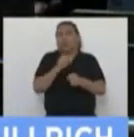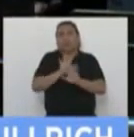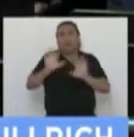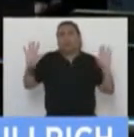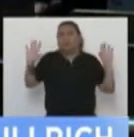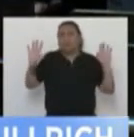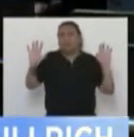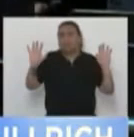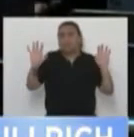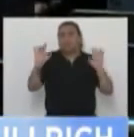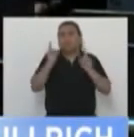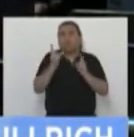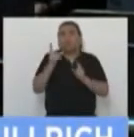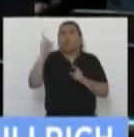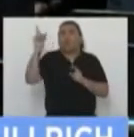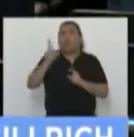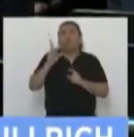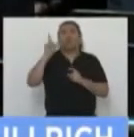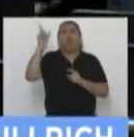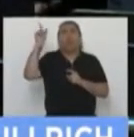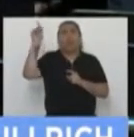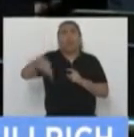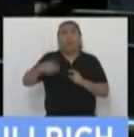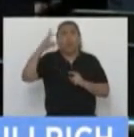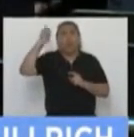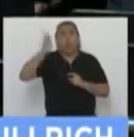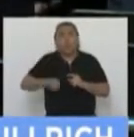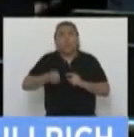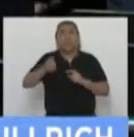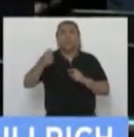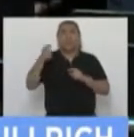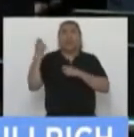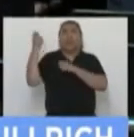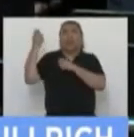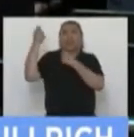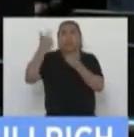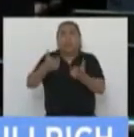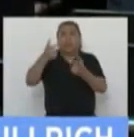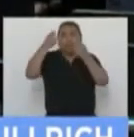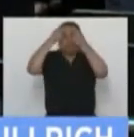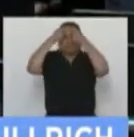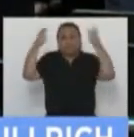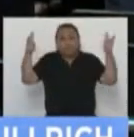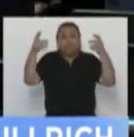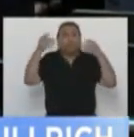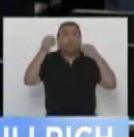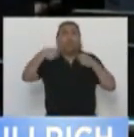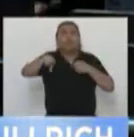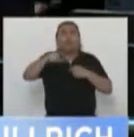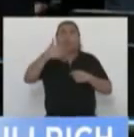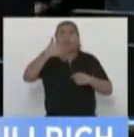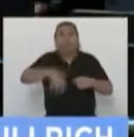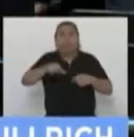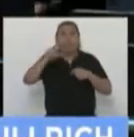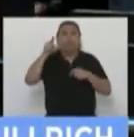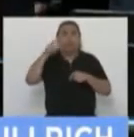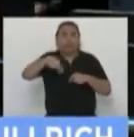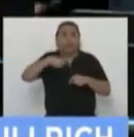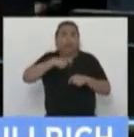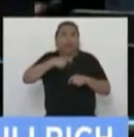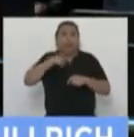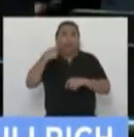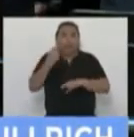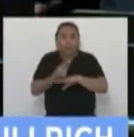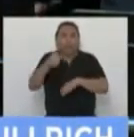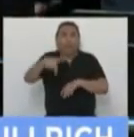Que tiene dos dimensiones. Hay una dimensión farmacológica, donde existen dos drogas que permiten enlentecer el